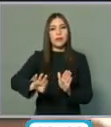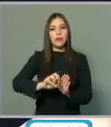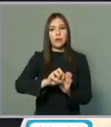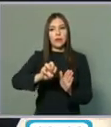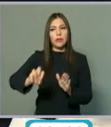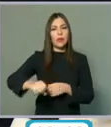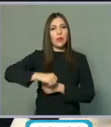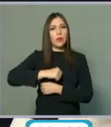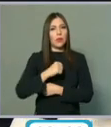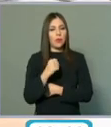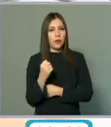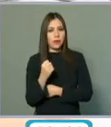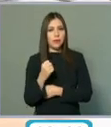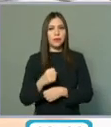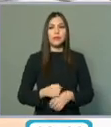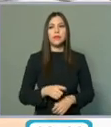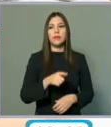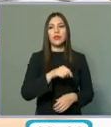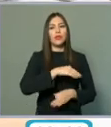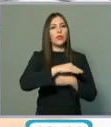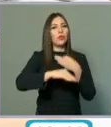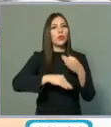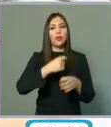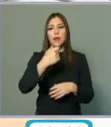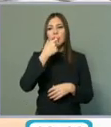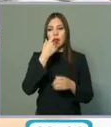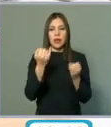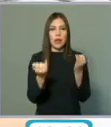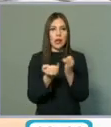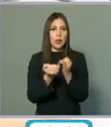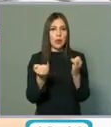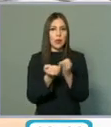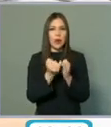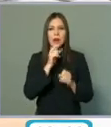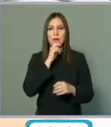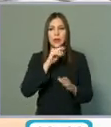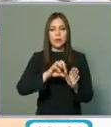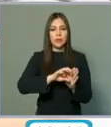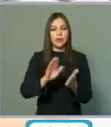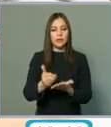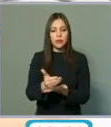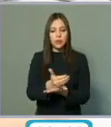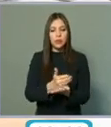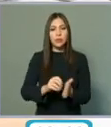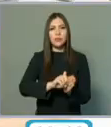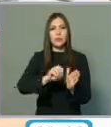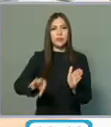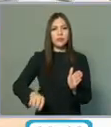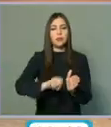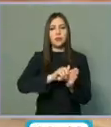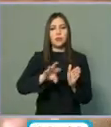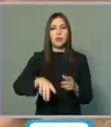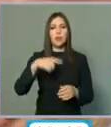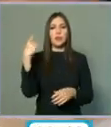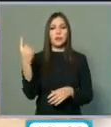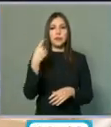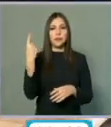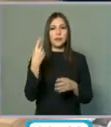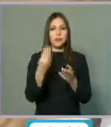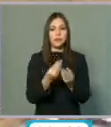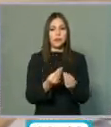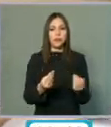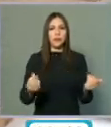lo quito. Así con cada una de las galletitas, lo mismo. Vamos a hacer el mismo procedimiento, las vamos a poner todas en la licuadora y a triturar,